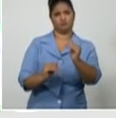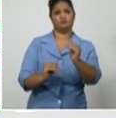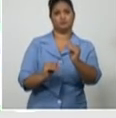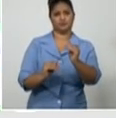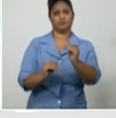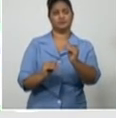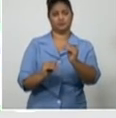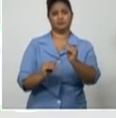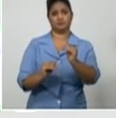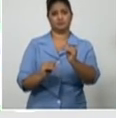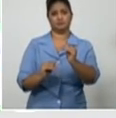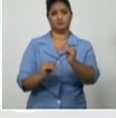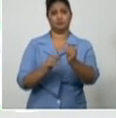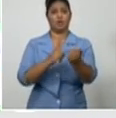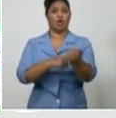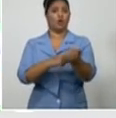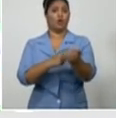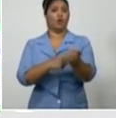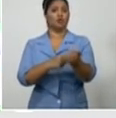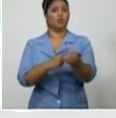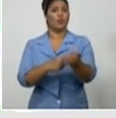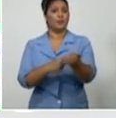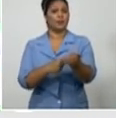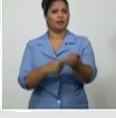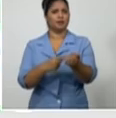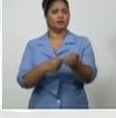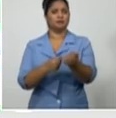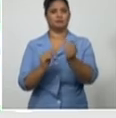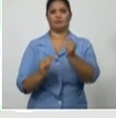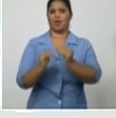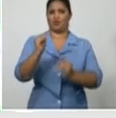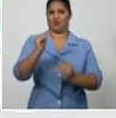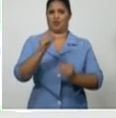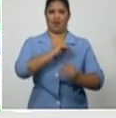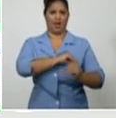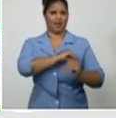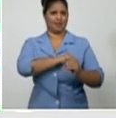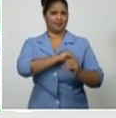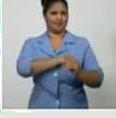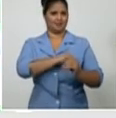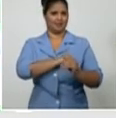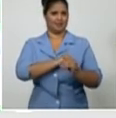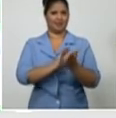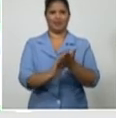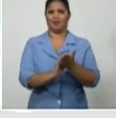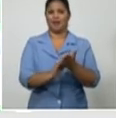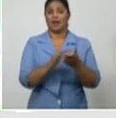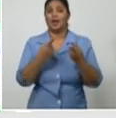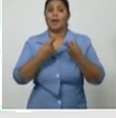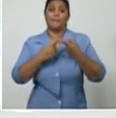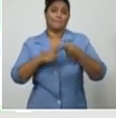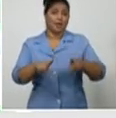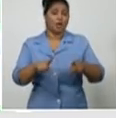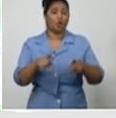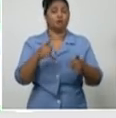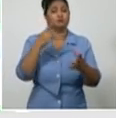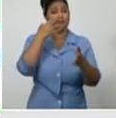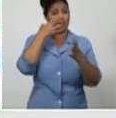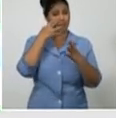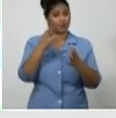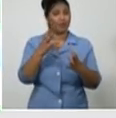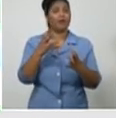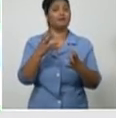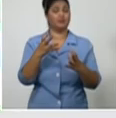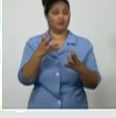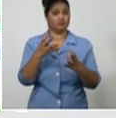que habitualmente se presenta, pero de todas formas es importante. Se sigue, de acuerdo al